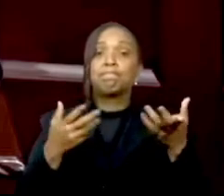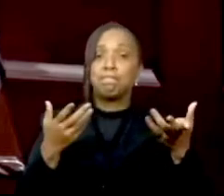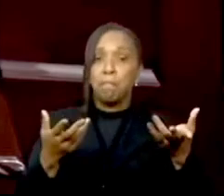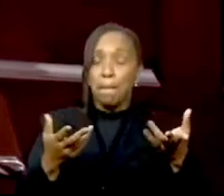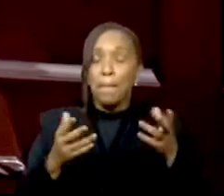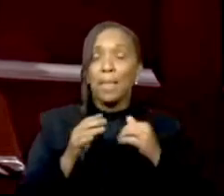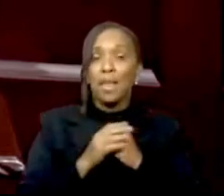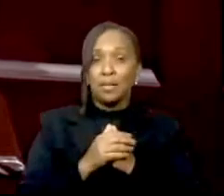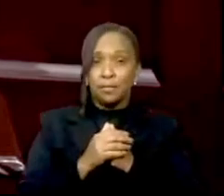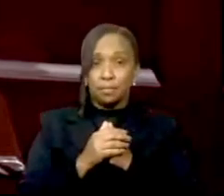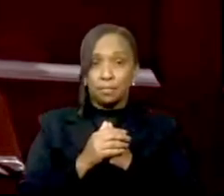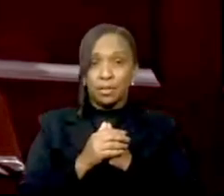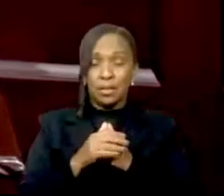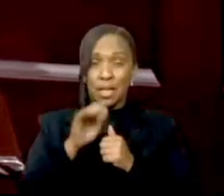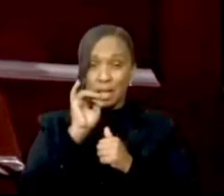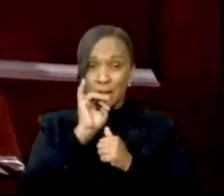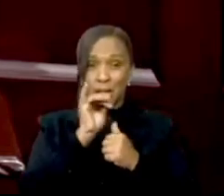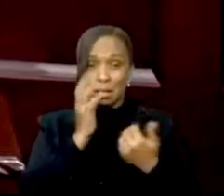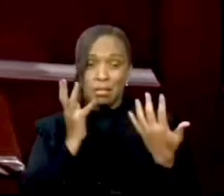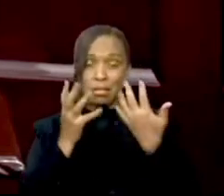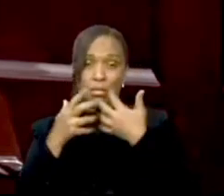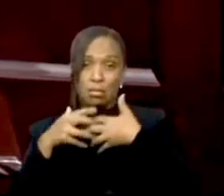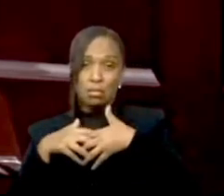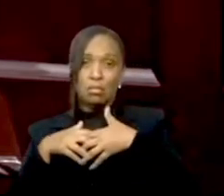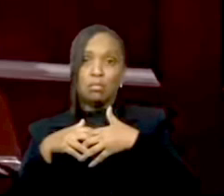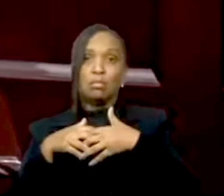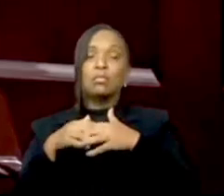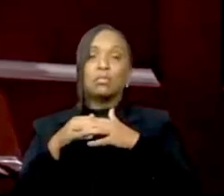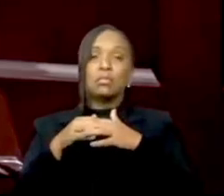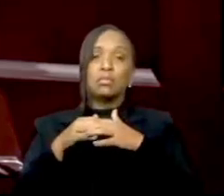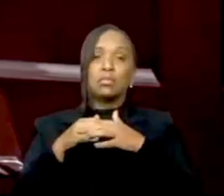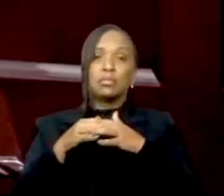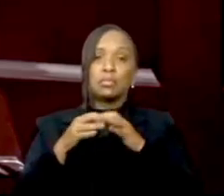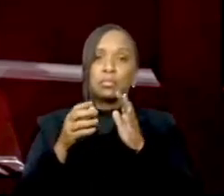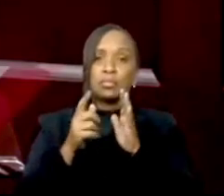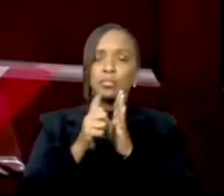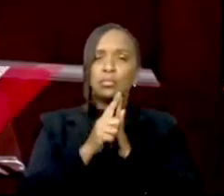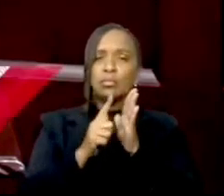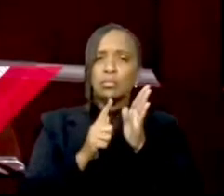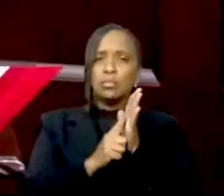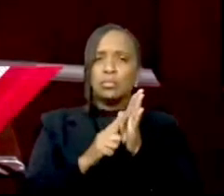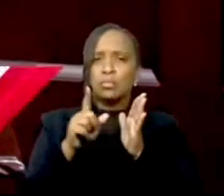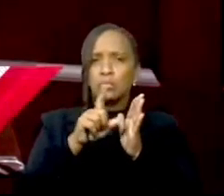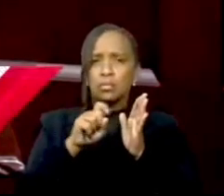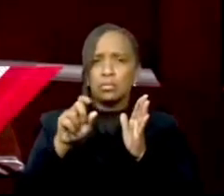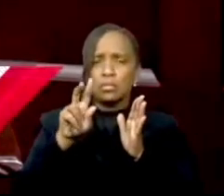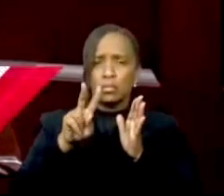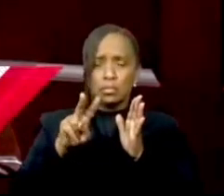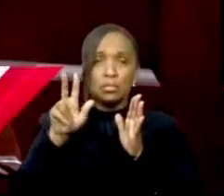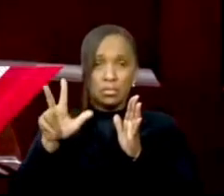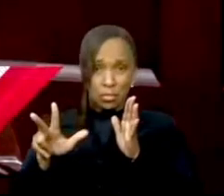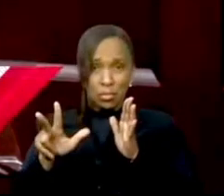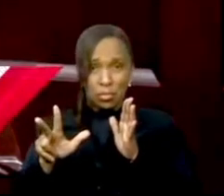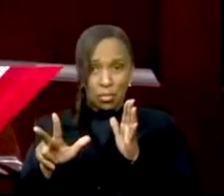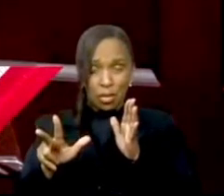está incluido en la ley que convoca esta reforma municipal, perdón, esta reforma